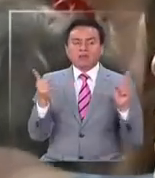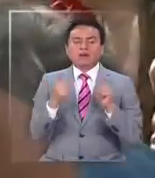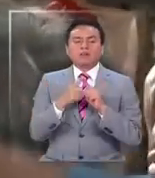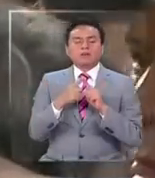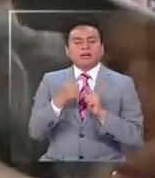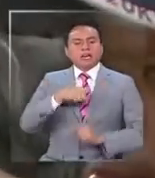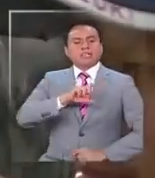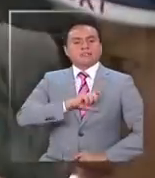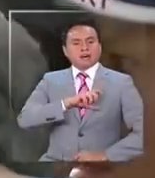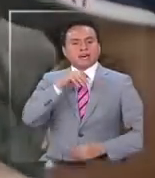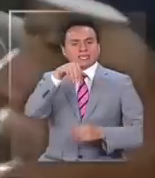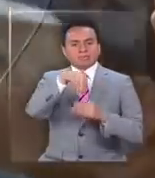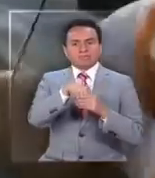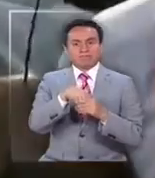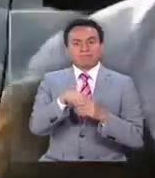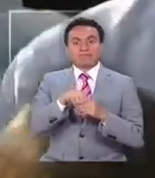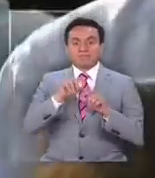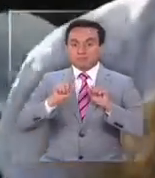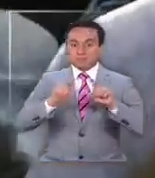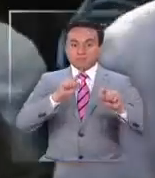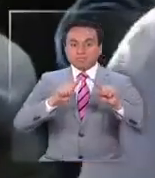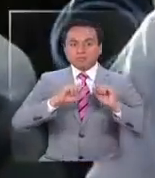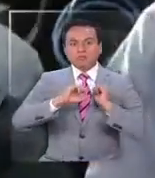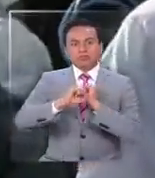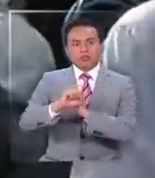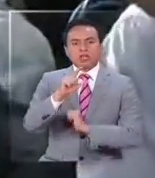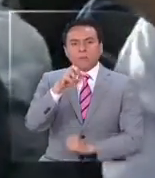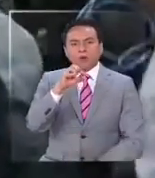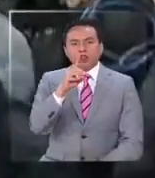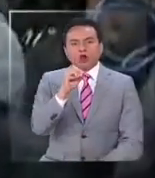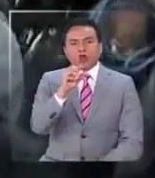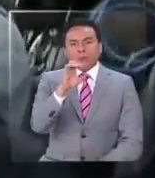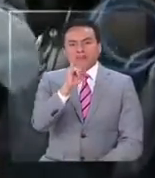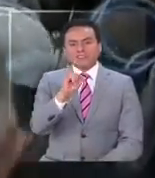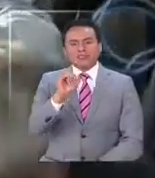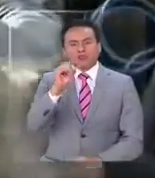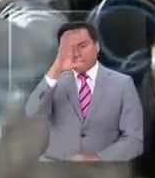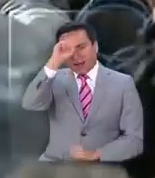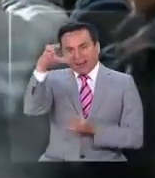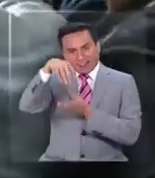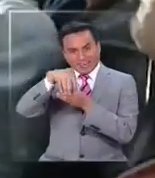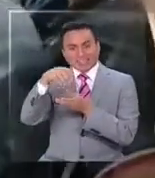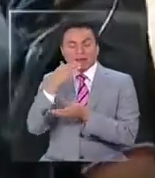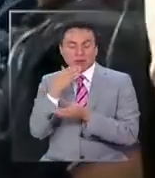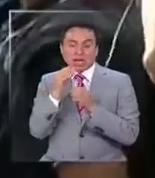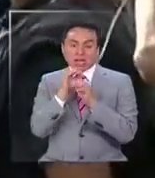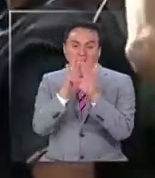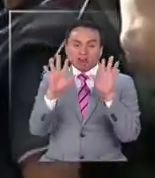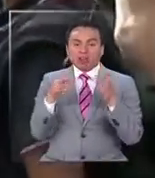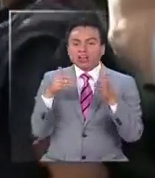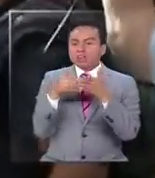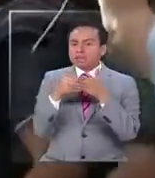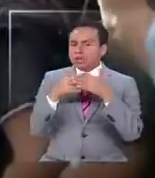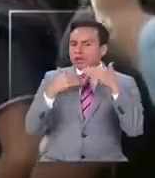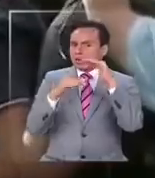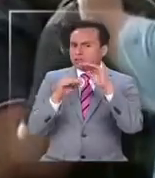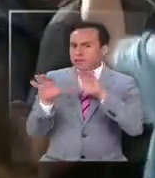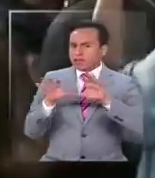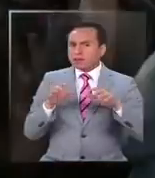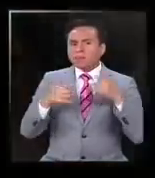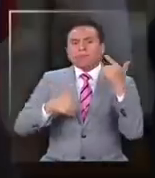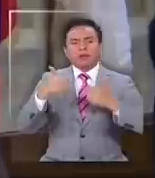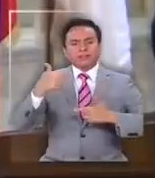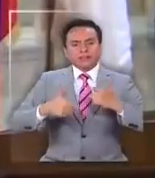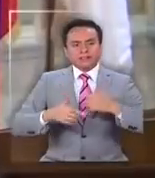parte España, que aunque se mantiene en defensa del opositor Leopoldo López en su embajada, también ha aclarado que pondrá límites a sus actividades